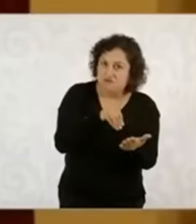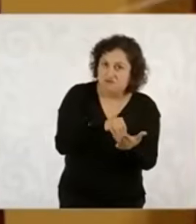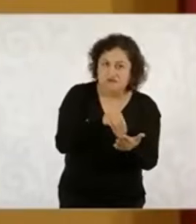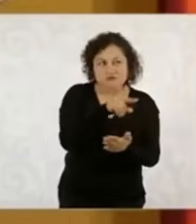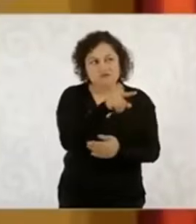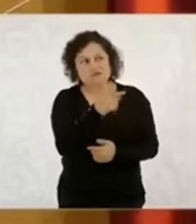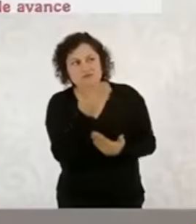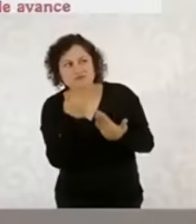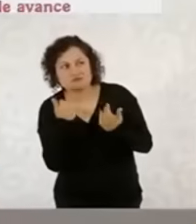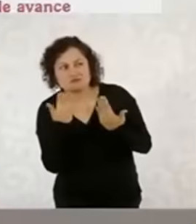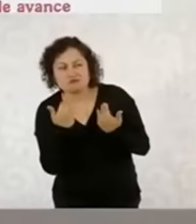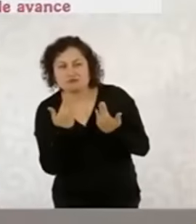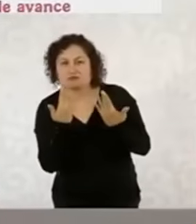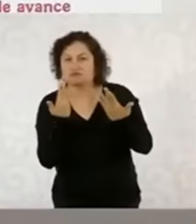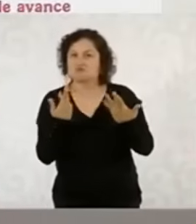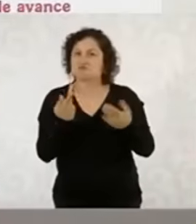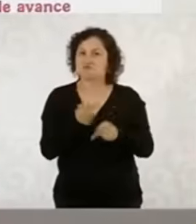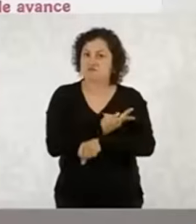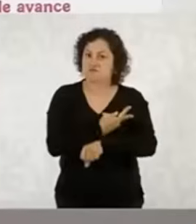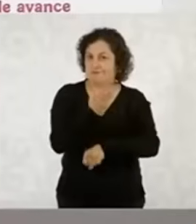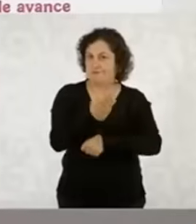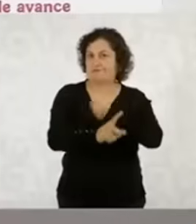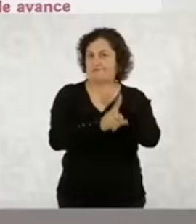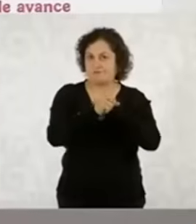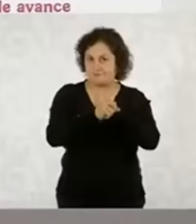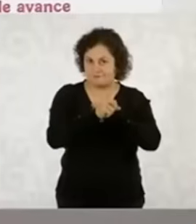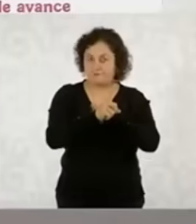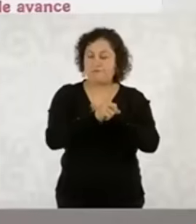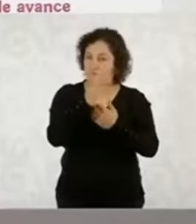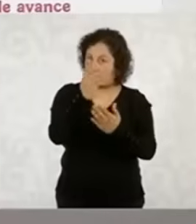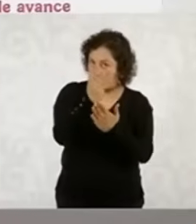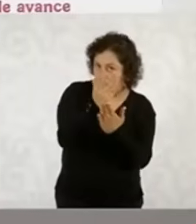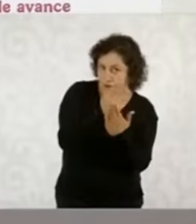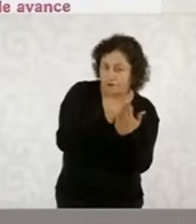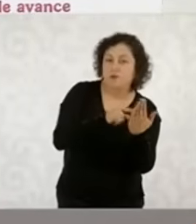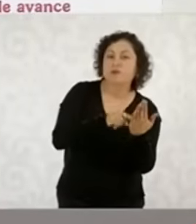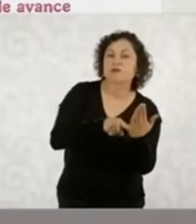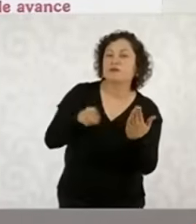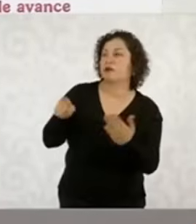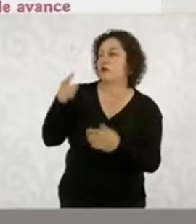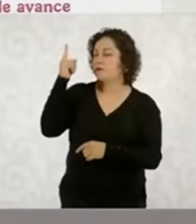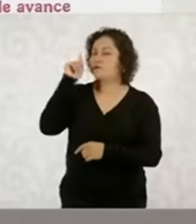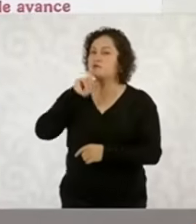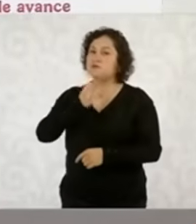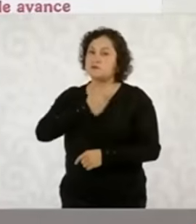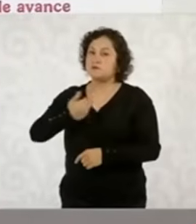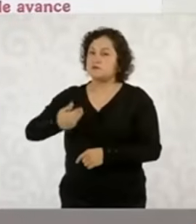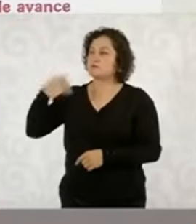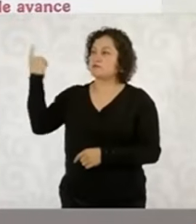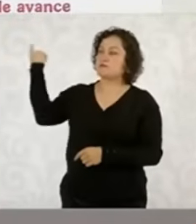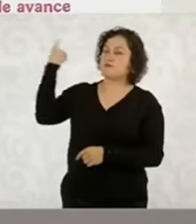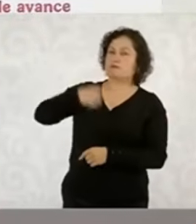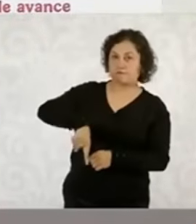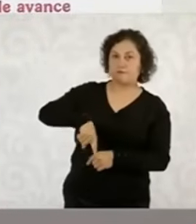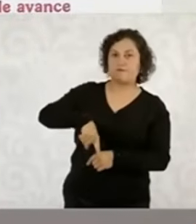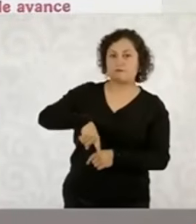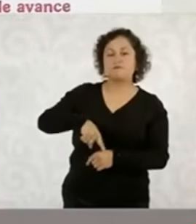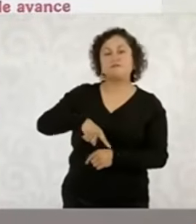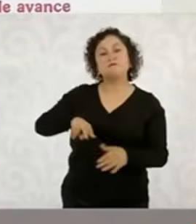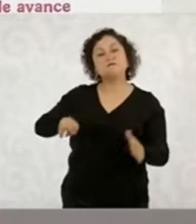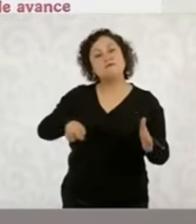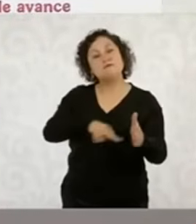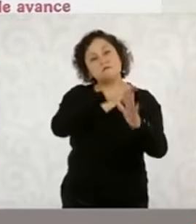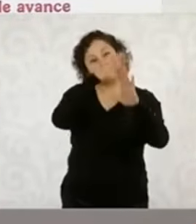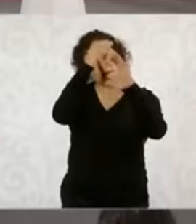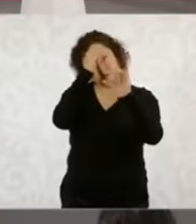Entonces, ¿qué hicimos? Por instrucción de la presidenta, un convenio con la Secretaría de Bienestar para realizar un